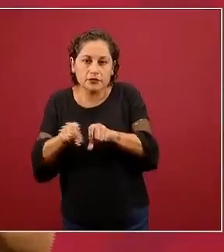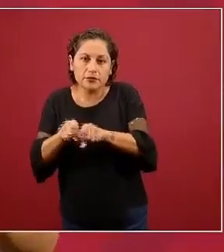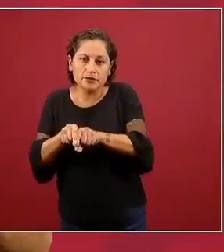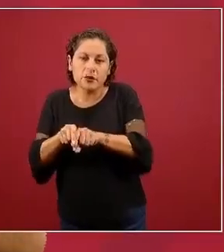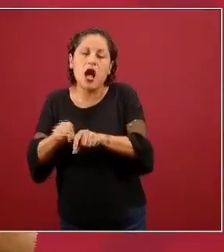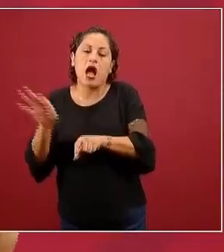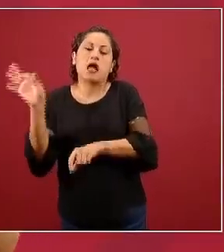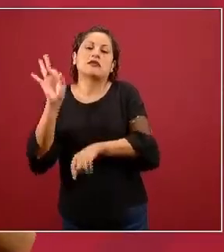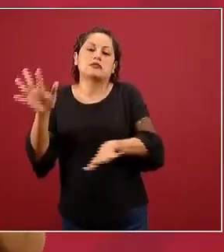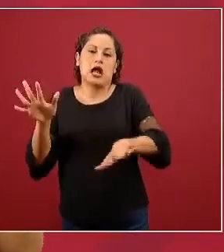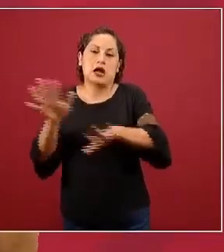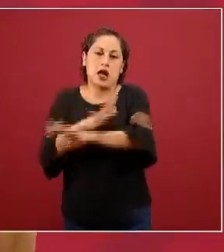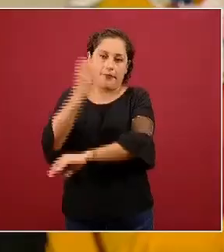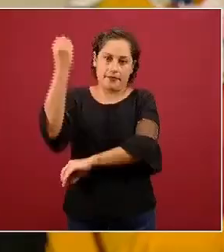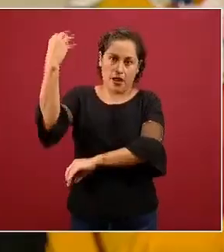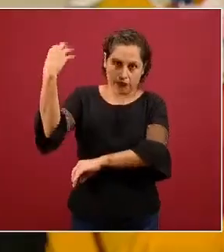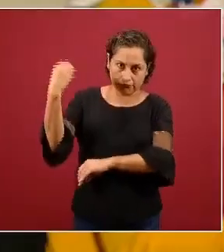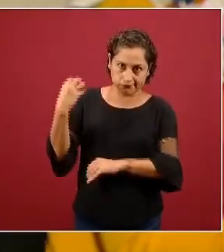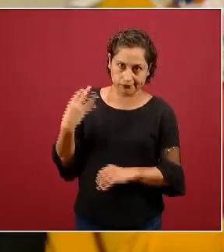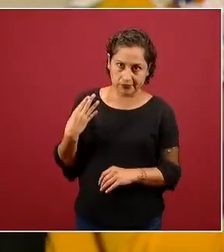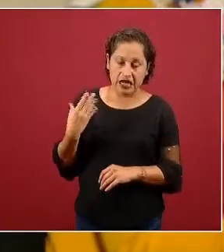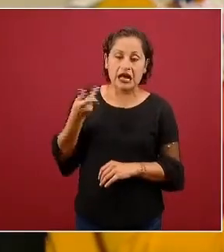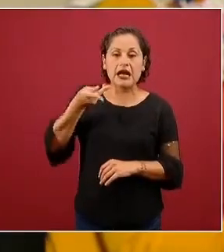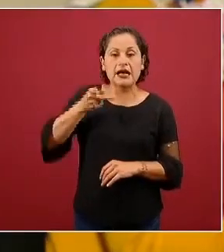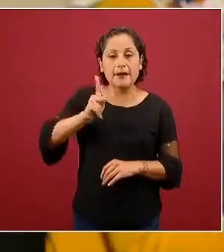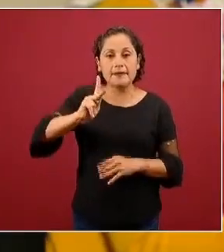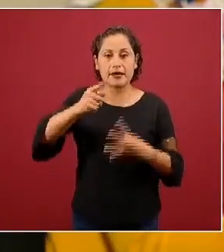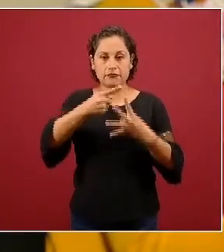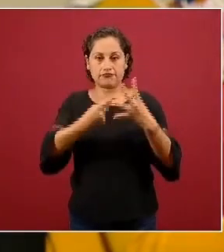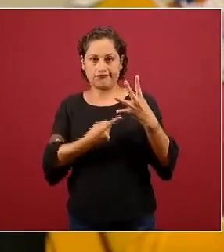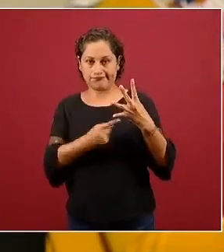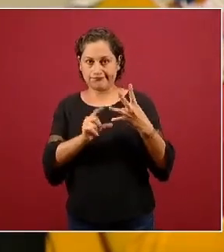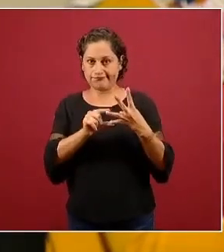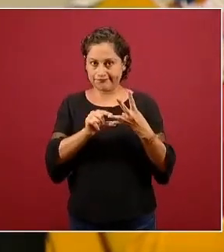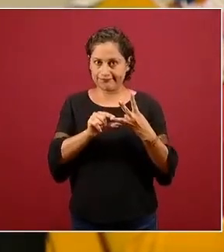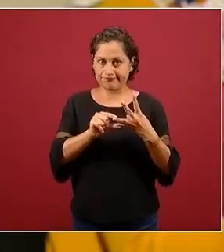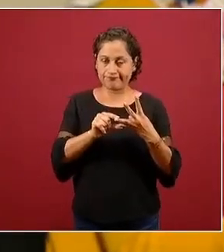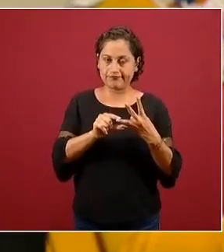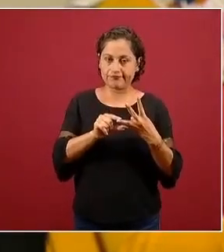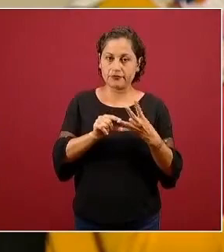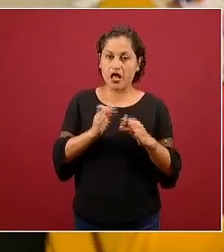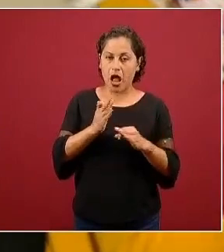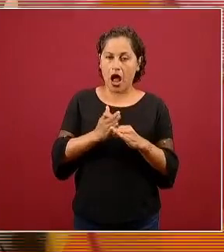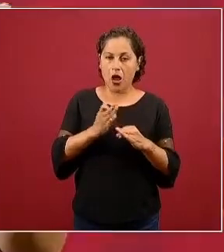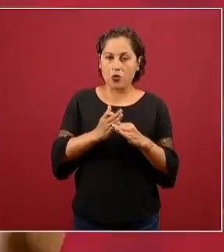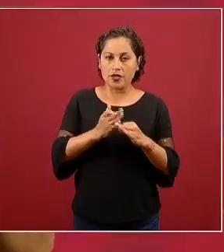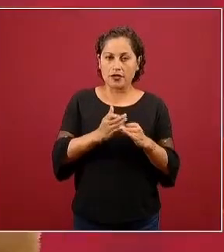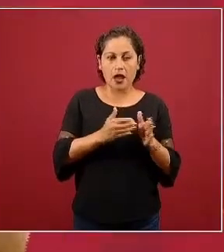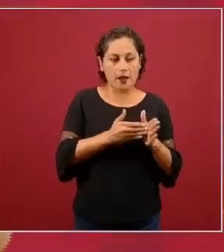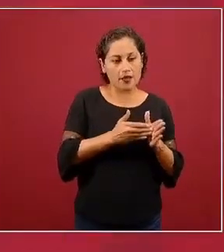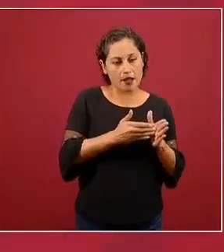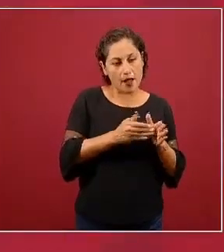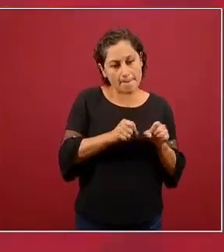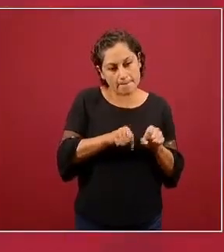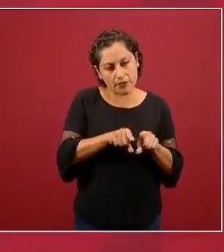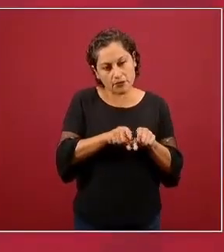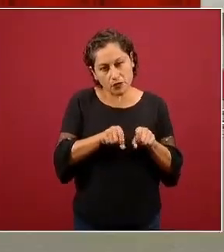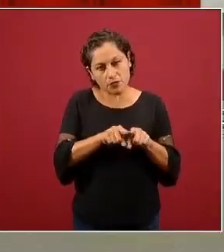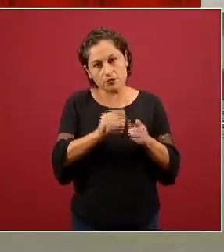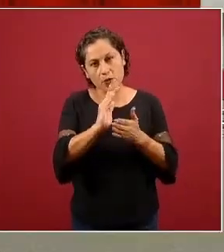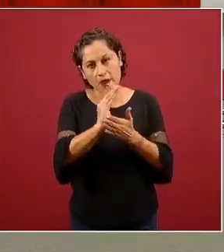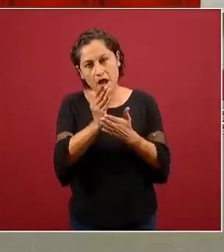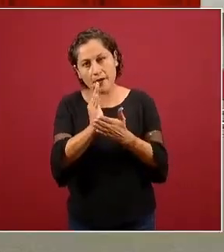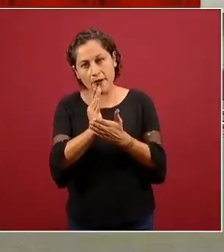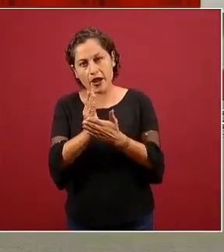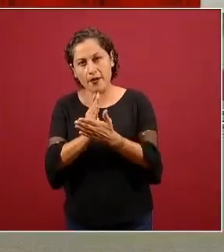van igual, ¿sí? Esta es una tendencia general, pero para